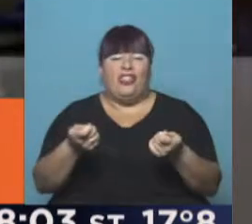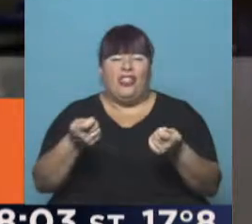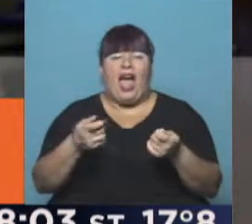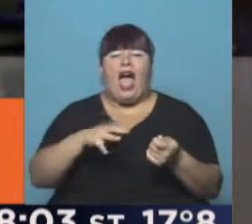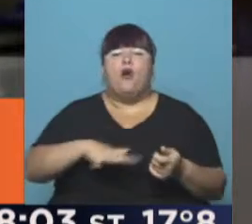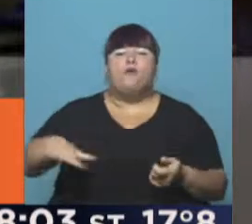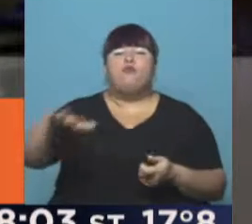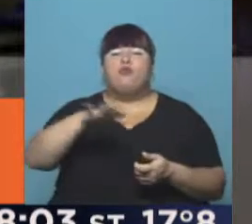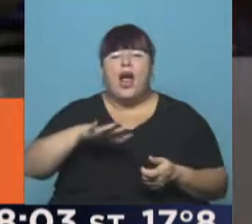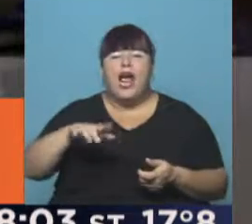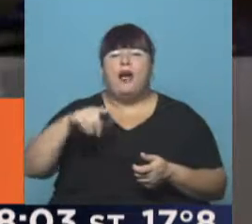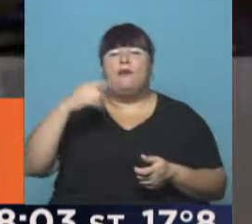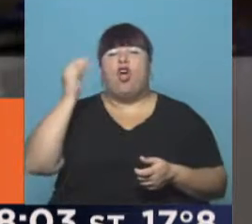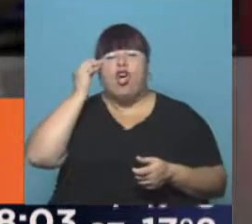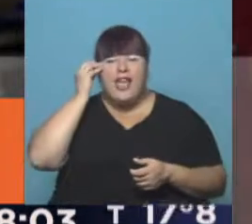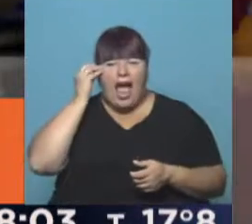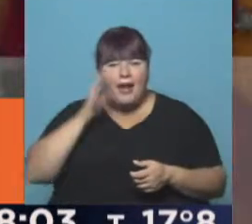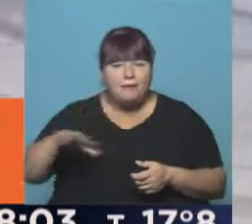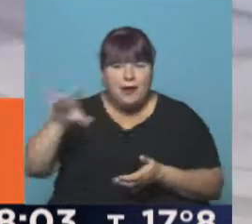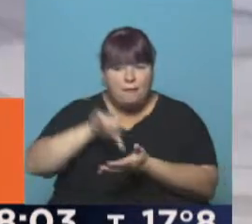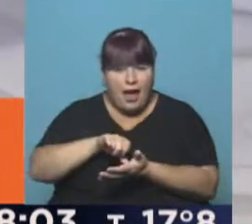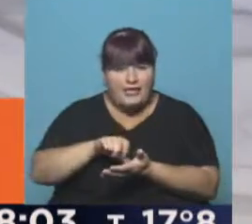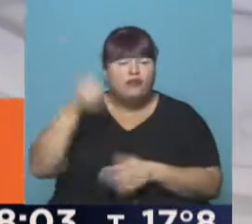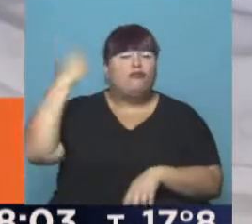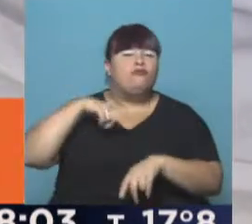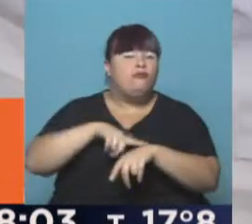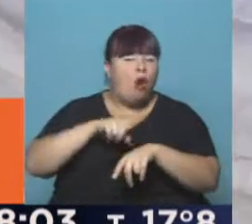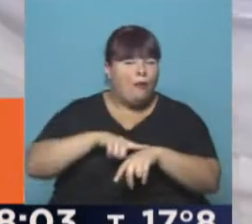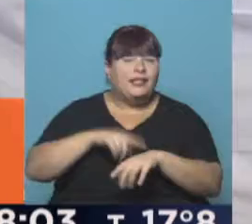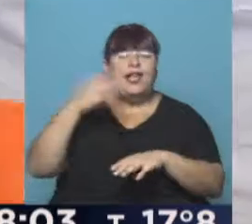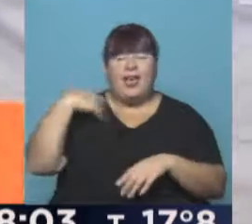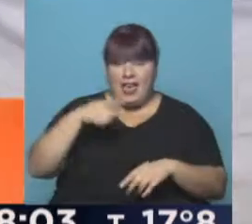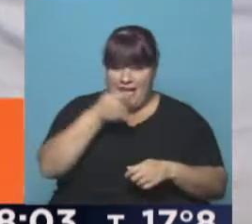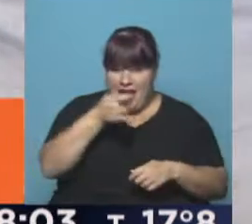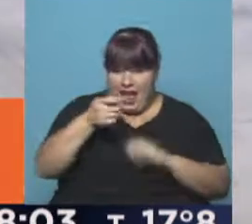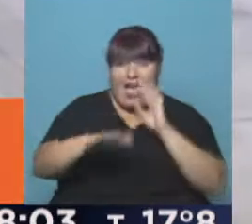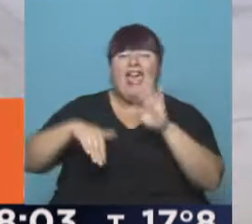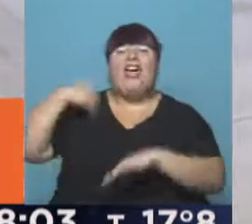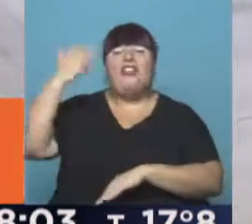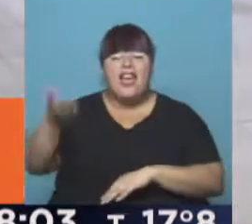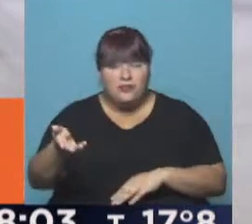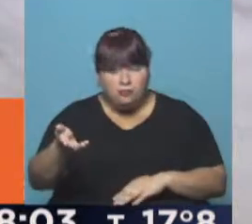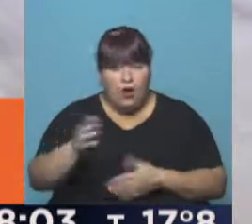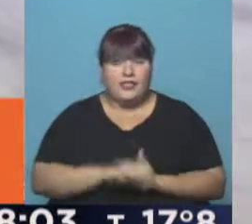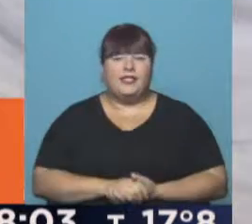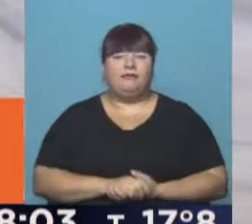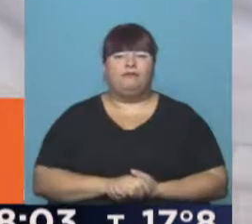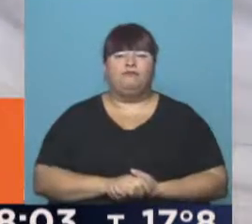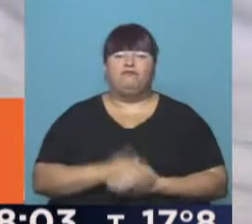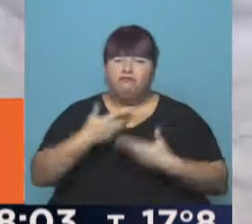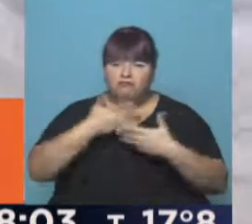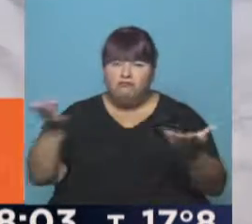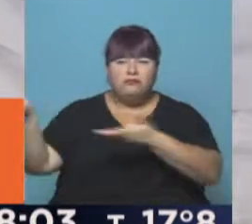que el pueblo y la nación armenia en su momento es decir después del genocidio abrió los brazos